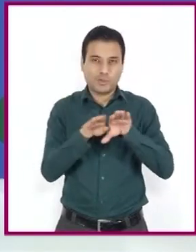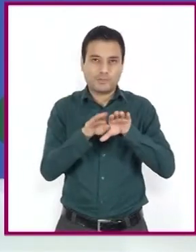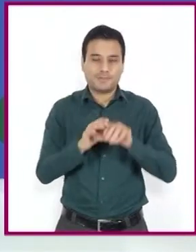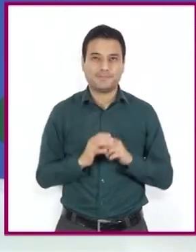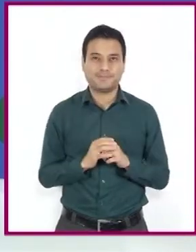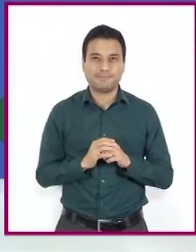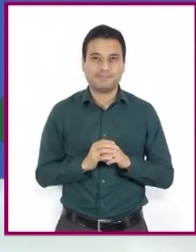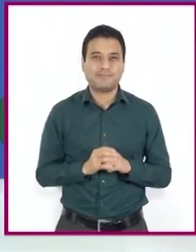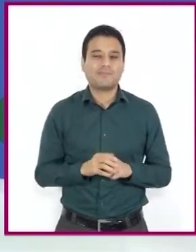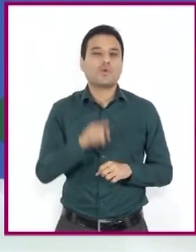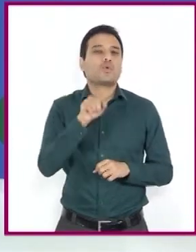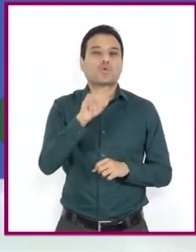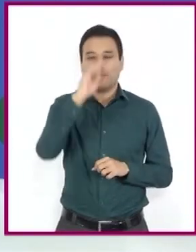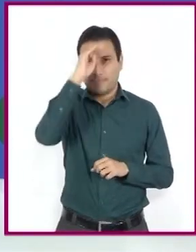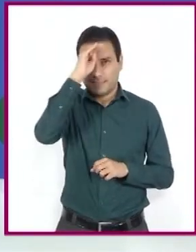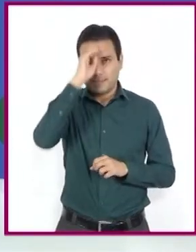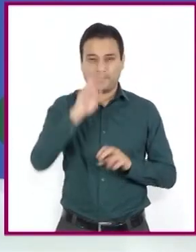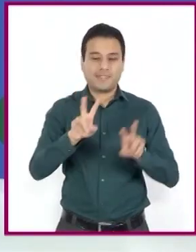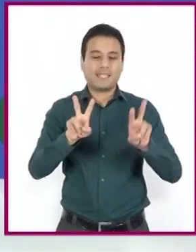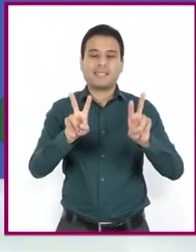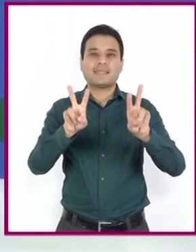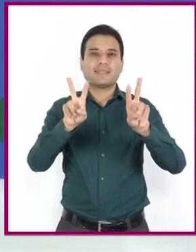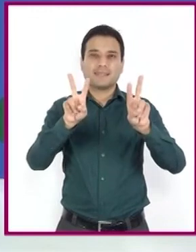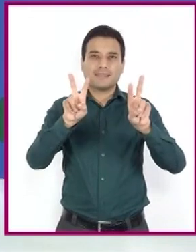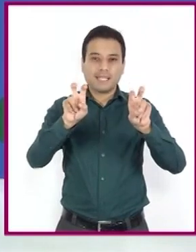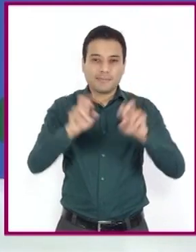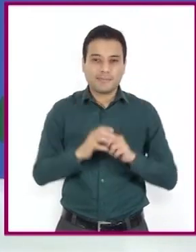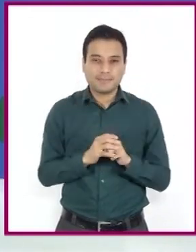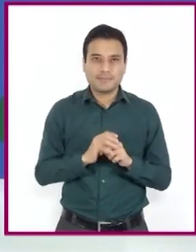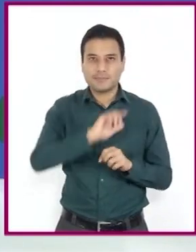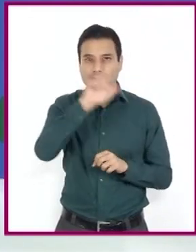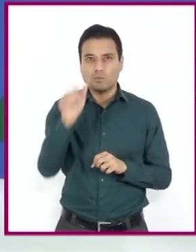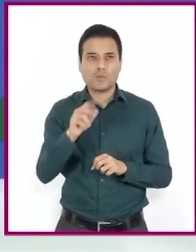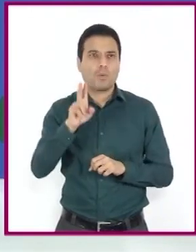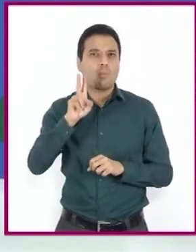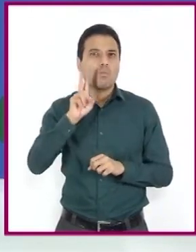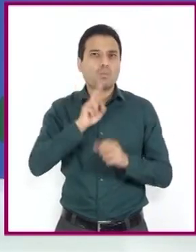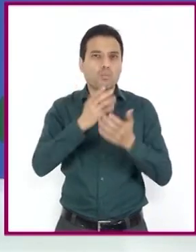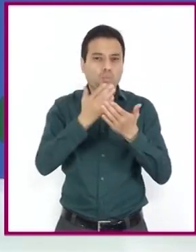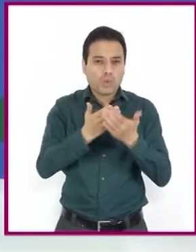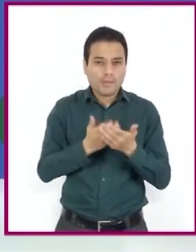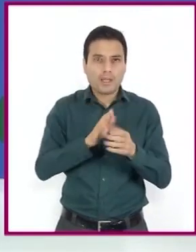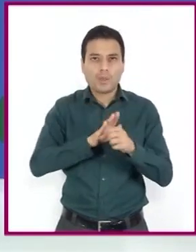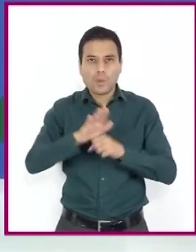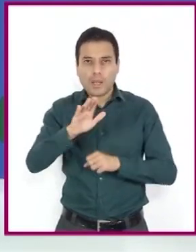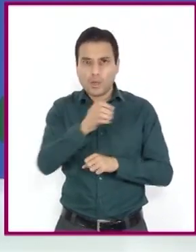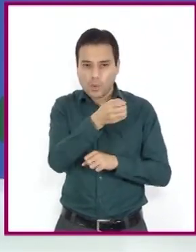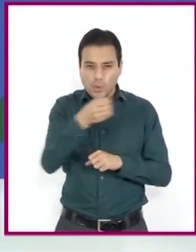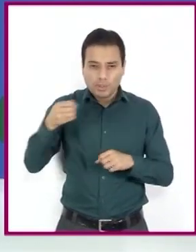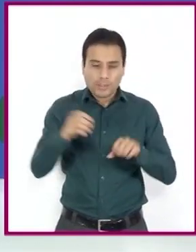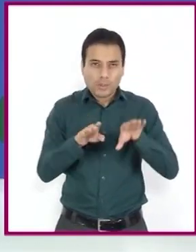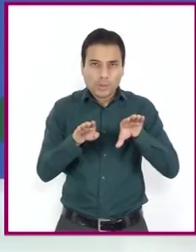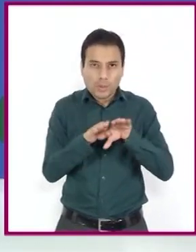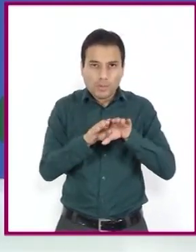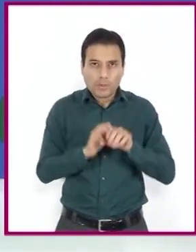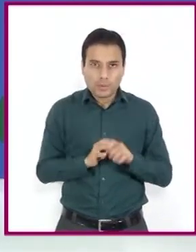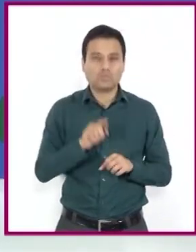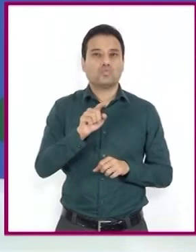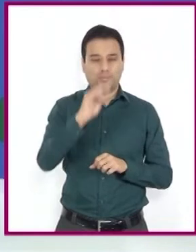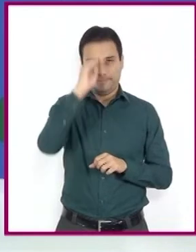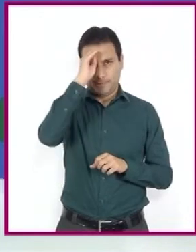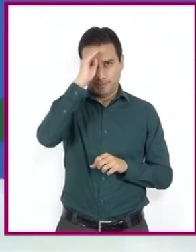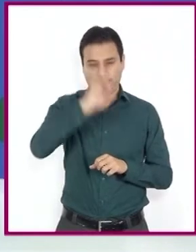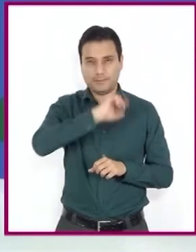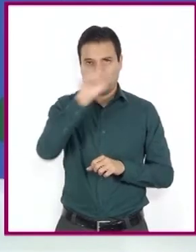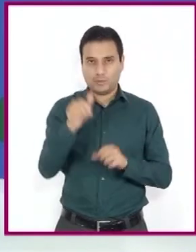en un tema, formando y respaldando los argumentos y construyendo la estructura con la que vamos a redactar el